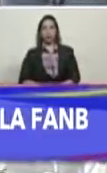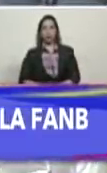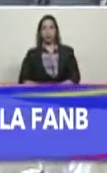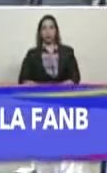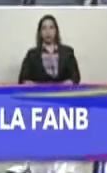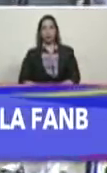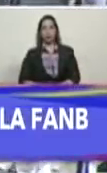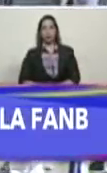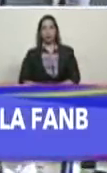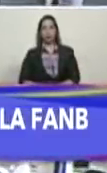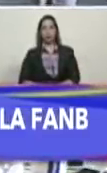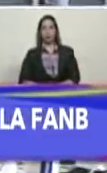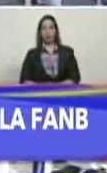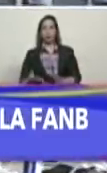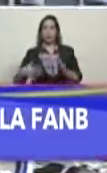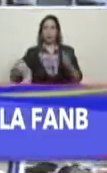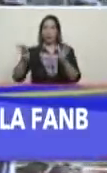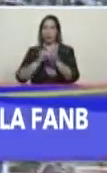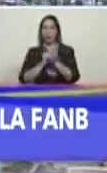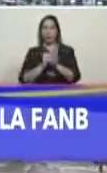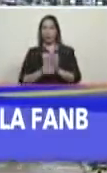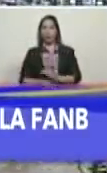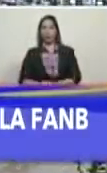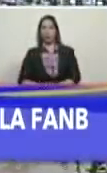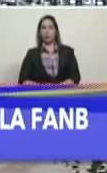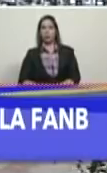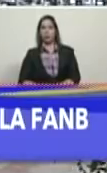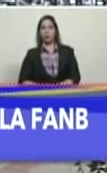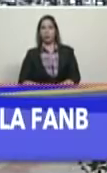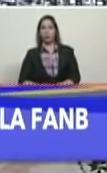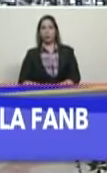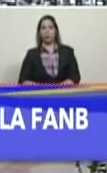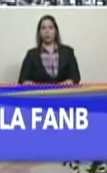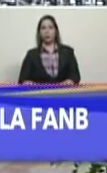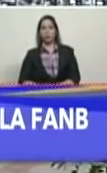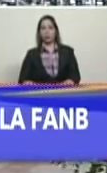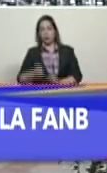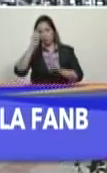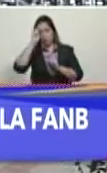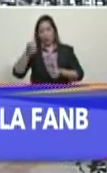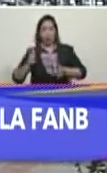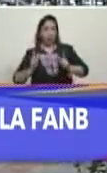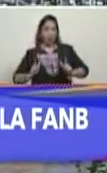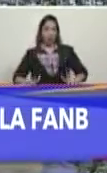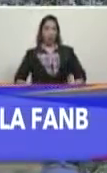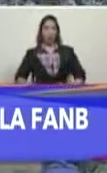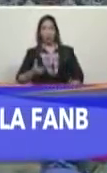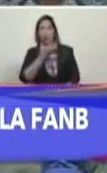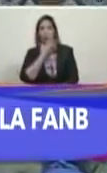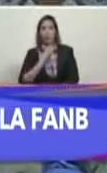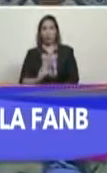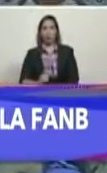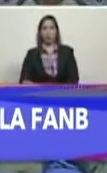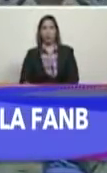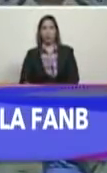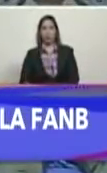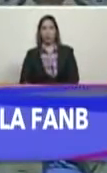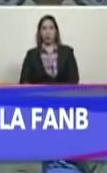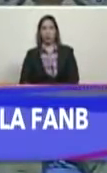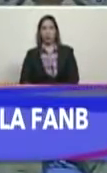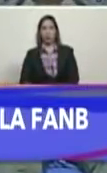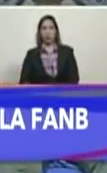los que regresan de su merecido descanso navideño a